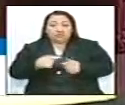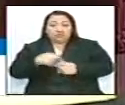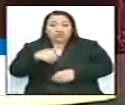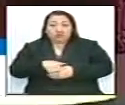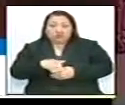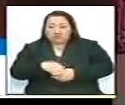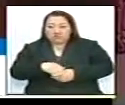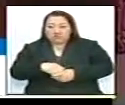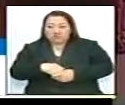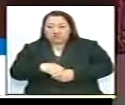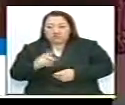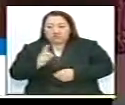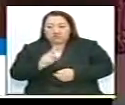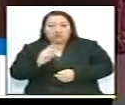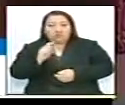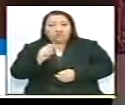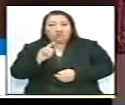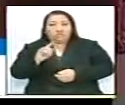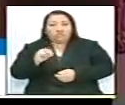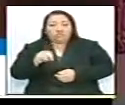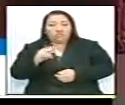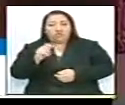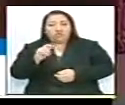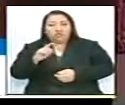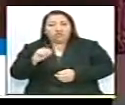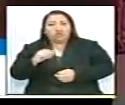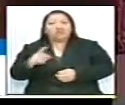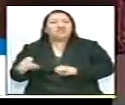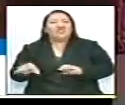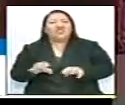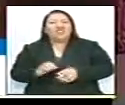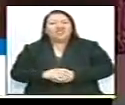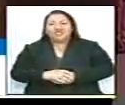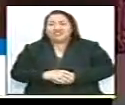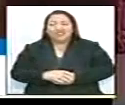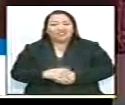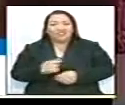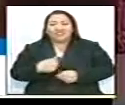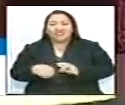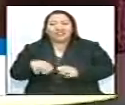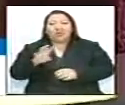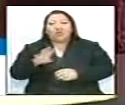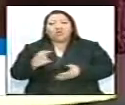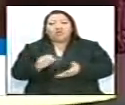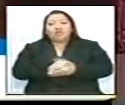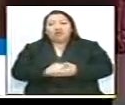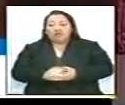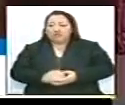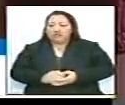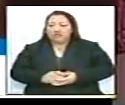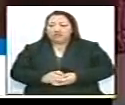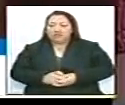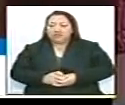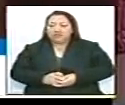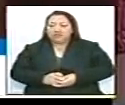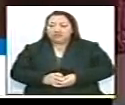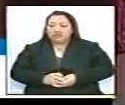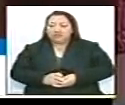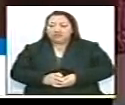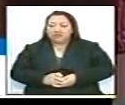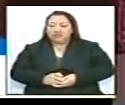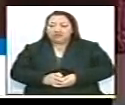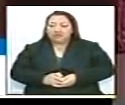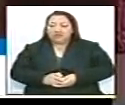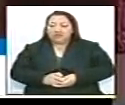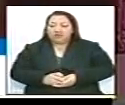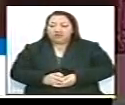tuntún. No dice al tuntún, ¿no? Dice, se realizan dentro de 4 meses, ¿no? No dice con